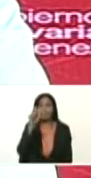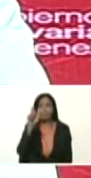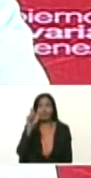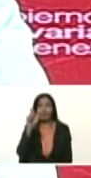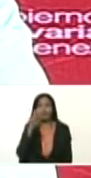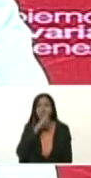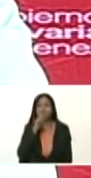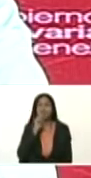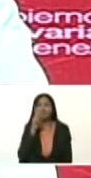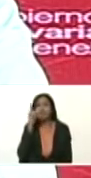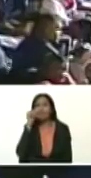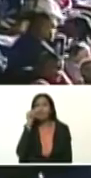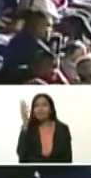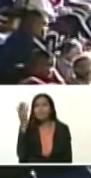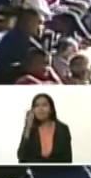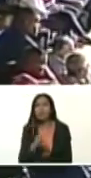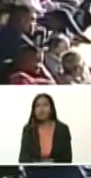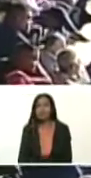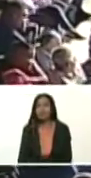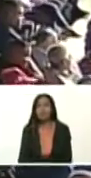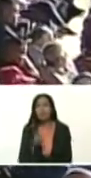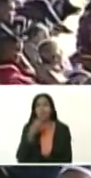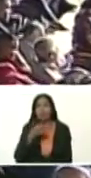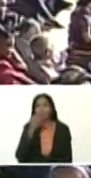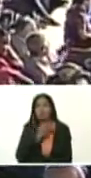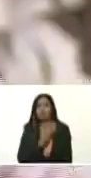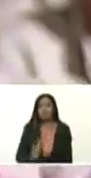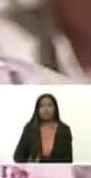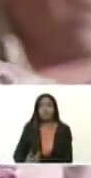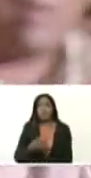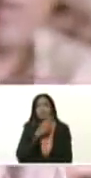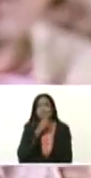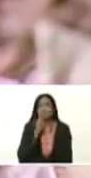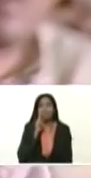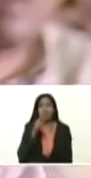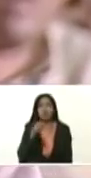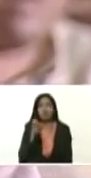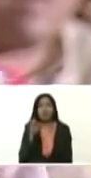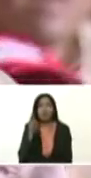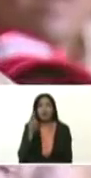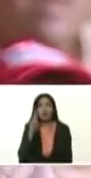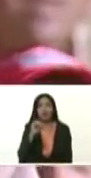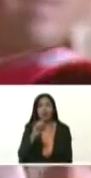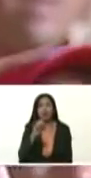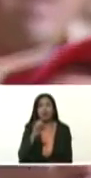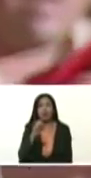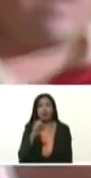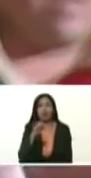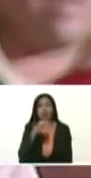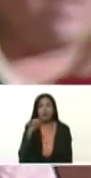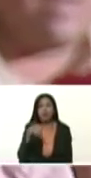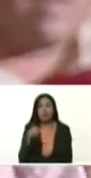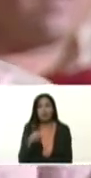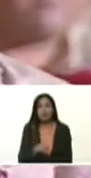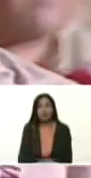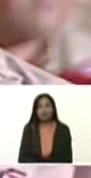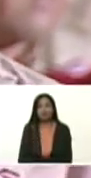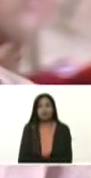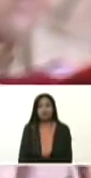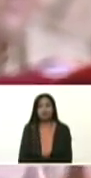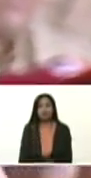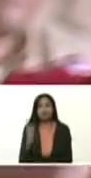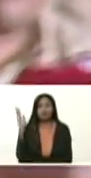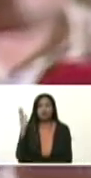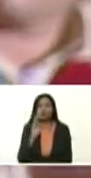¿Cuál es tu nombre, camarada? Buenas tardes, señor presidente. Mi nombre es Hermes Guzmán. Esmer. Hermes Guzmán. Correcto. Vengo